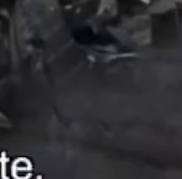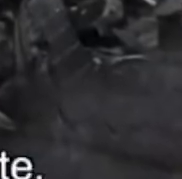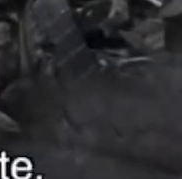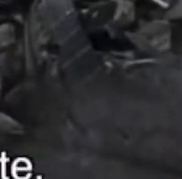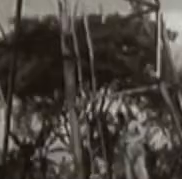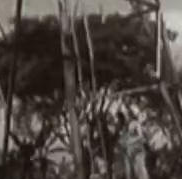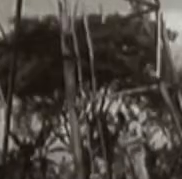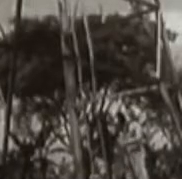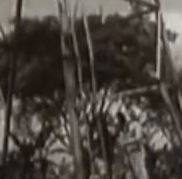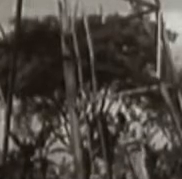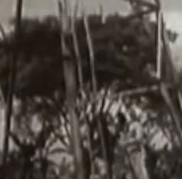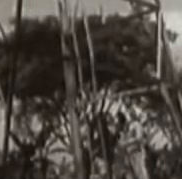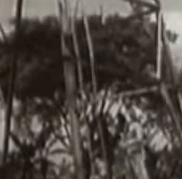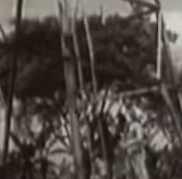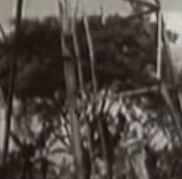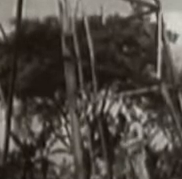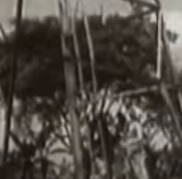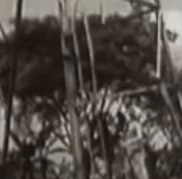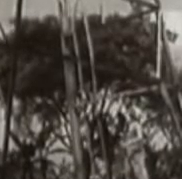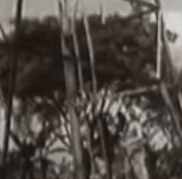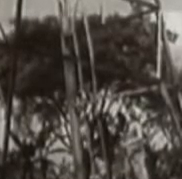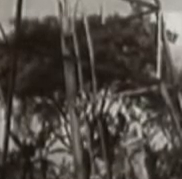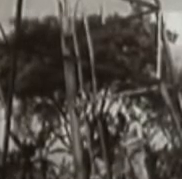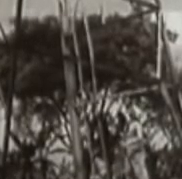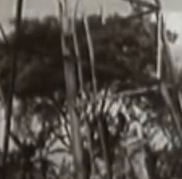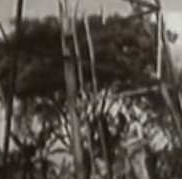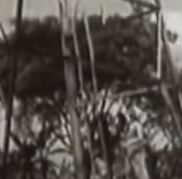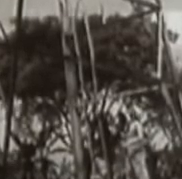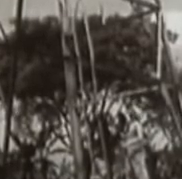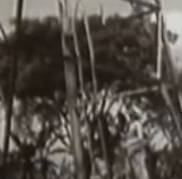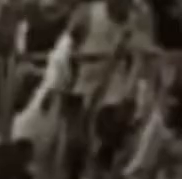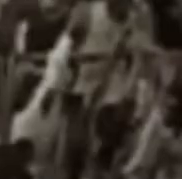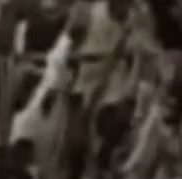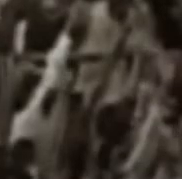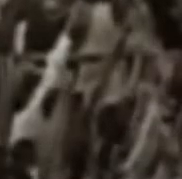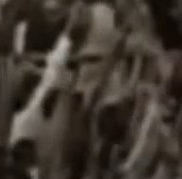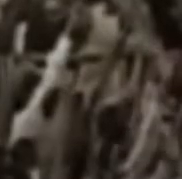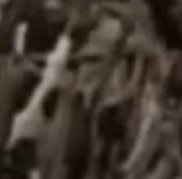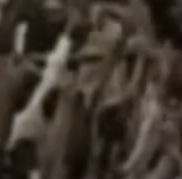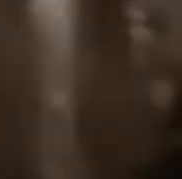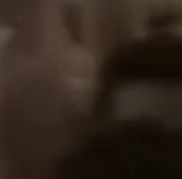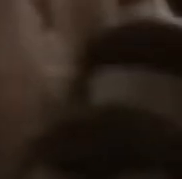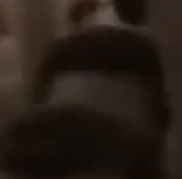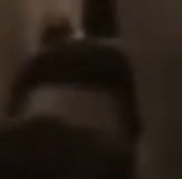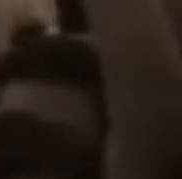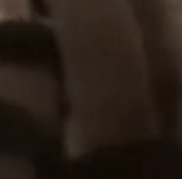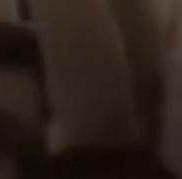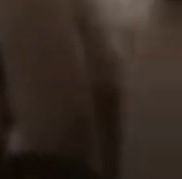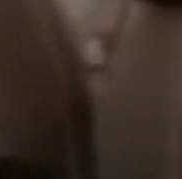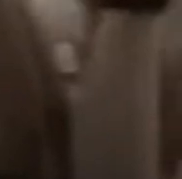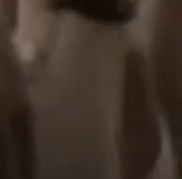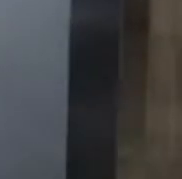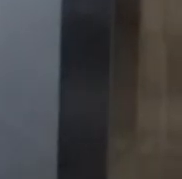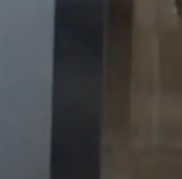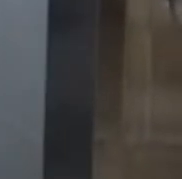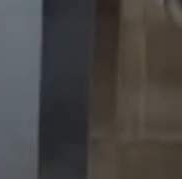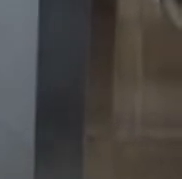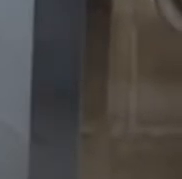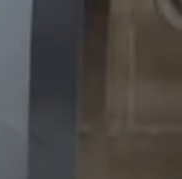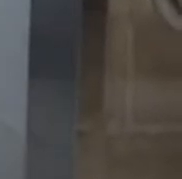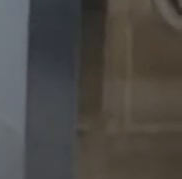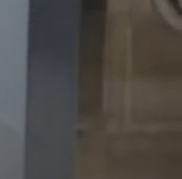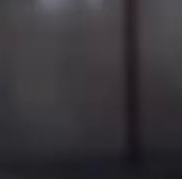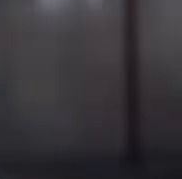ha salido adelante. México tiene una historia de retos que hemos superado juntos. Luchas en las que siempre hemos estado unidos.